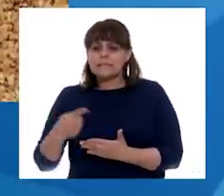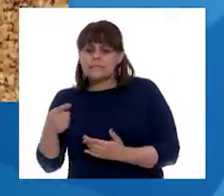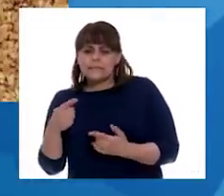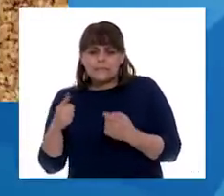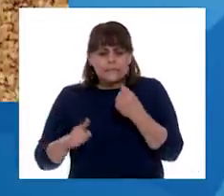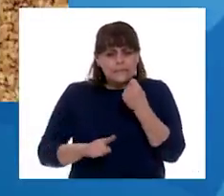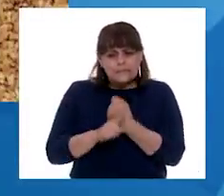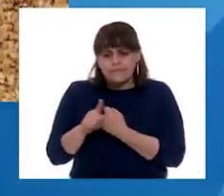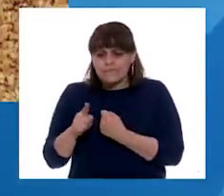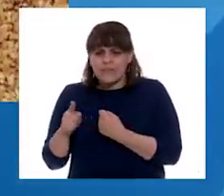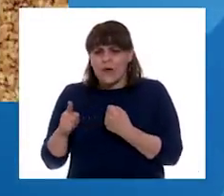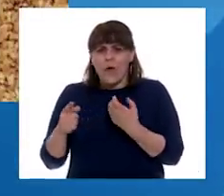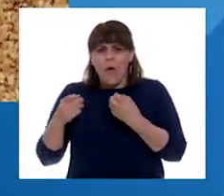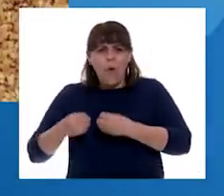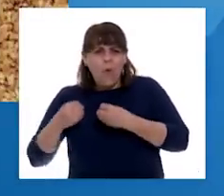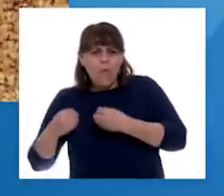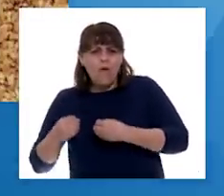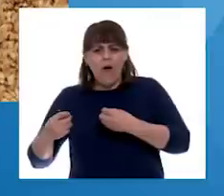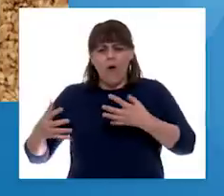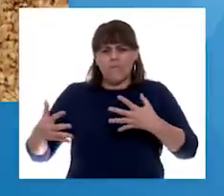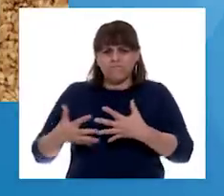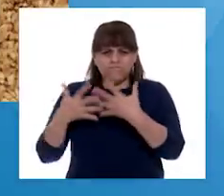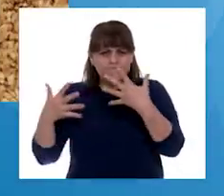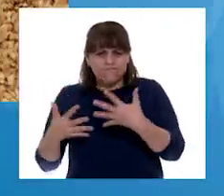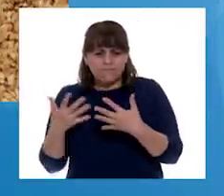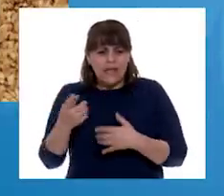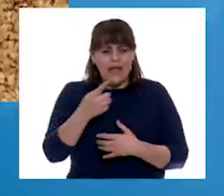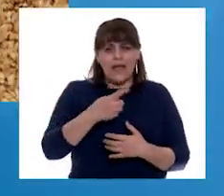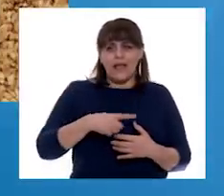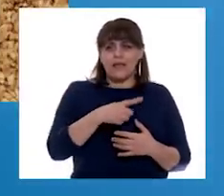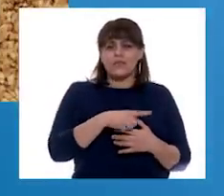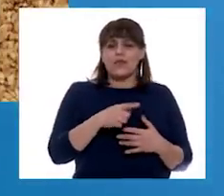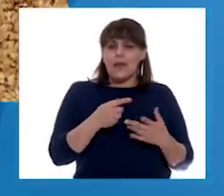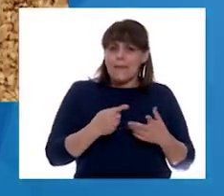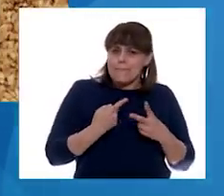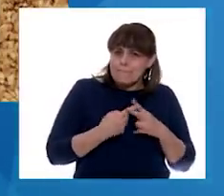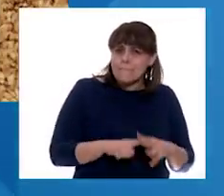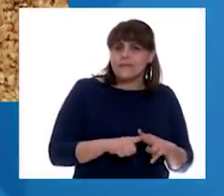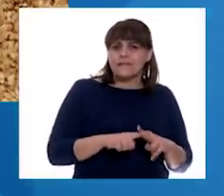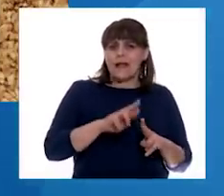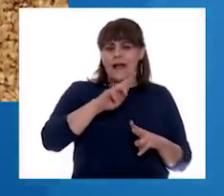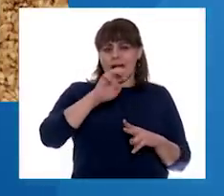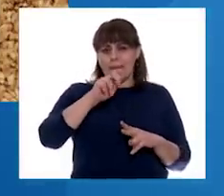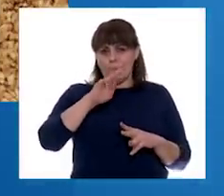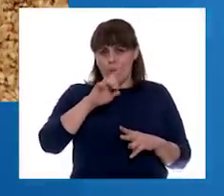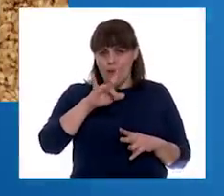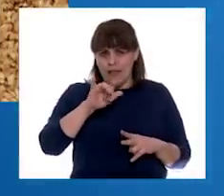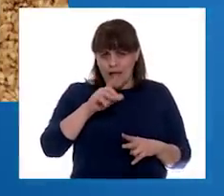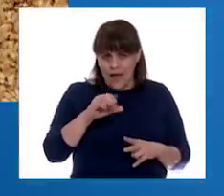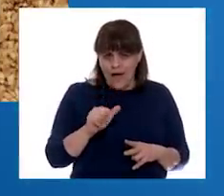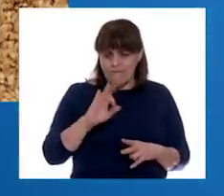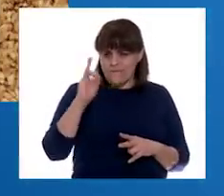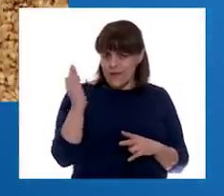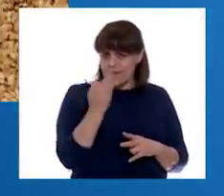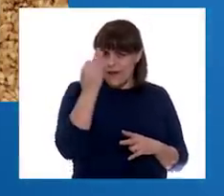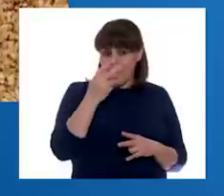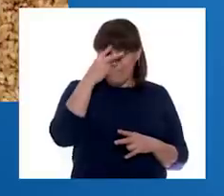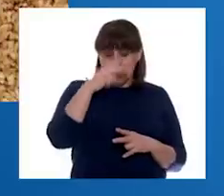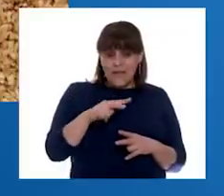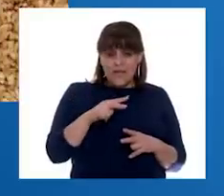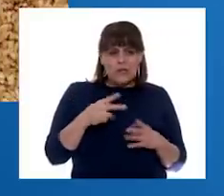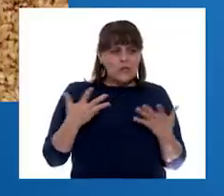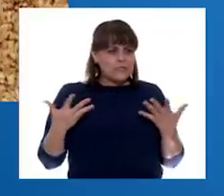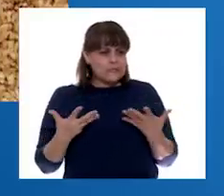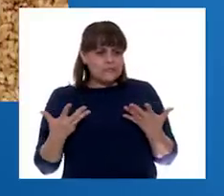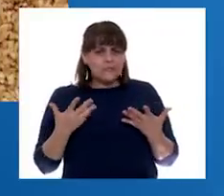golpe de estado para reinstaurar la República Federal. La Armada estadounidense avanzaba y México debía responder con todo lo que